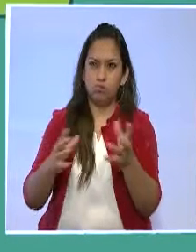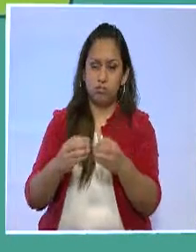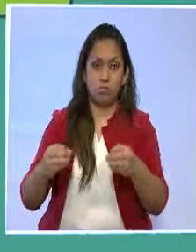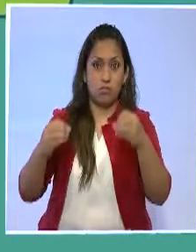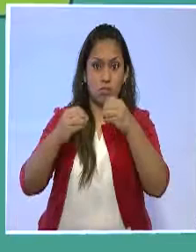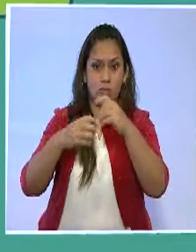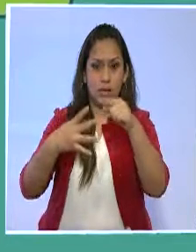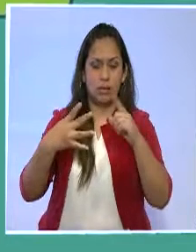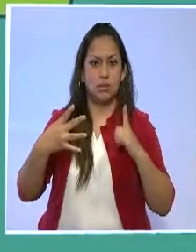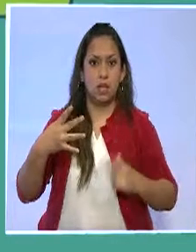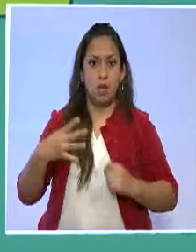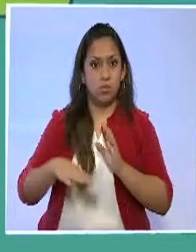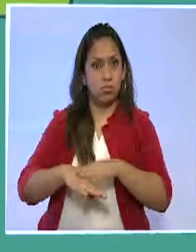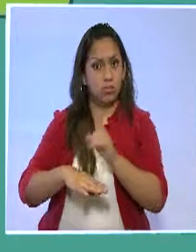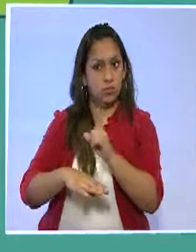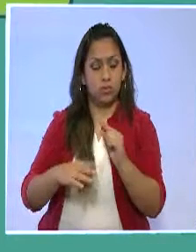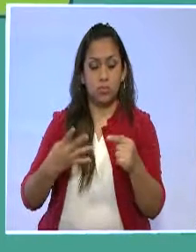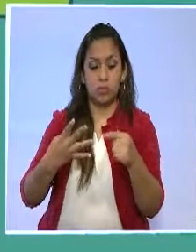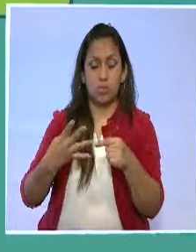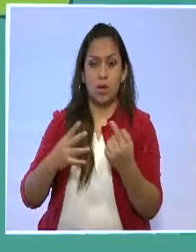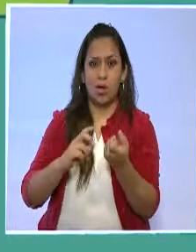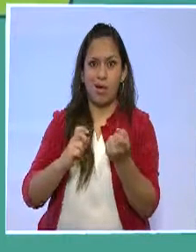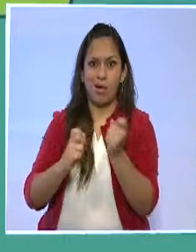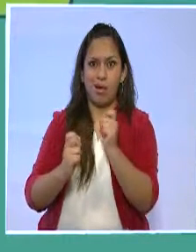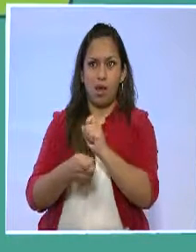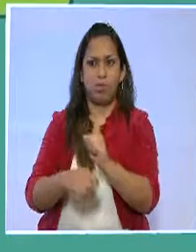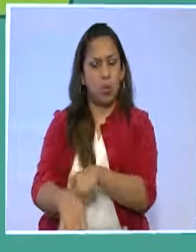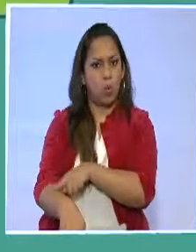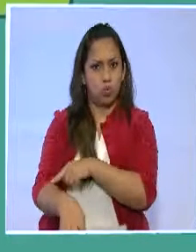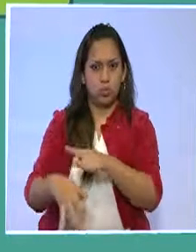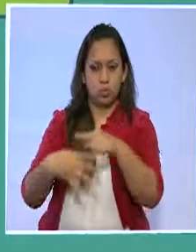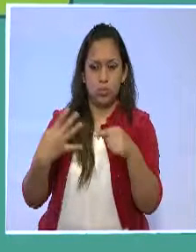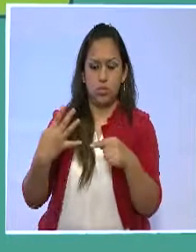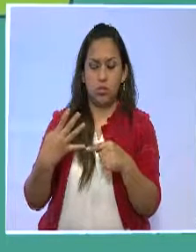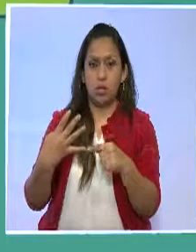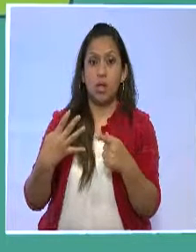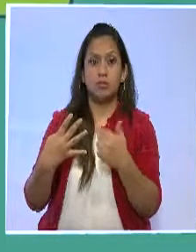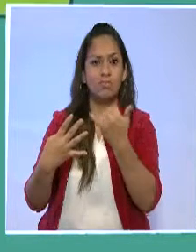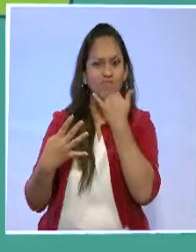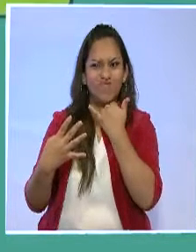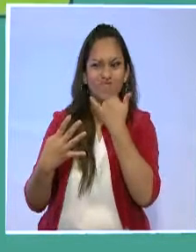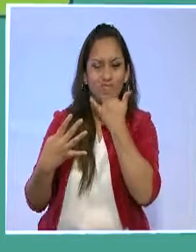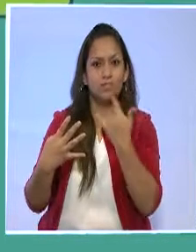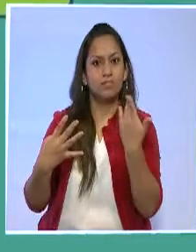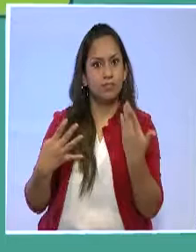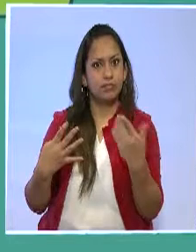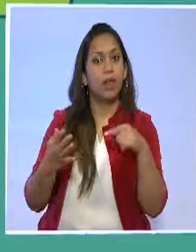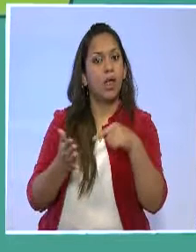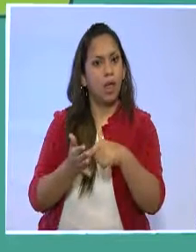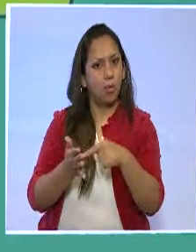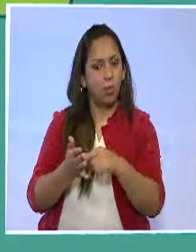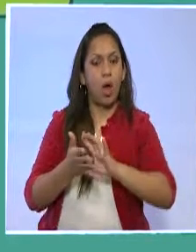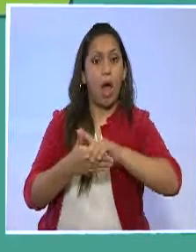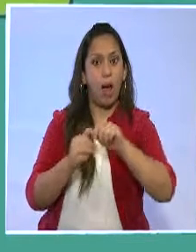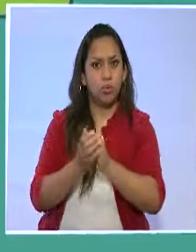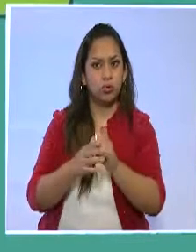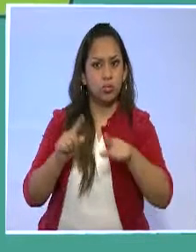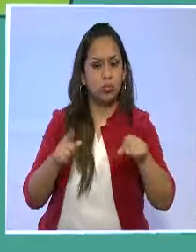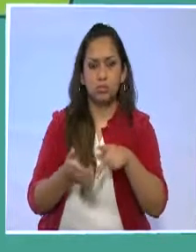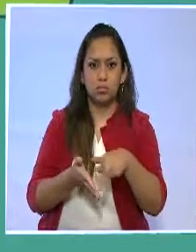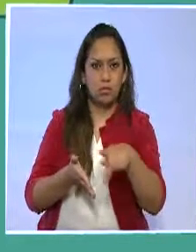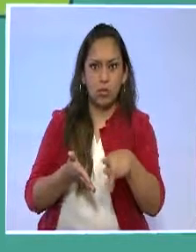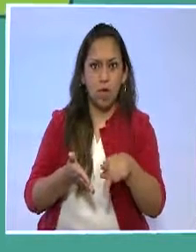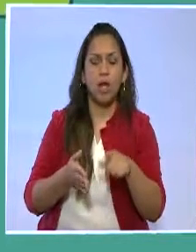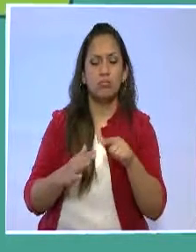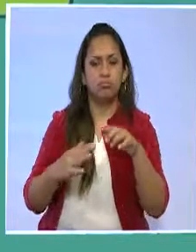cambios en los patrones de consumo corrección de abusos y excesos en los beneficios tributarios y redistribución justicia y equidad